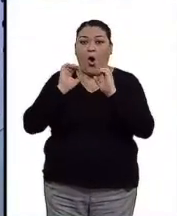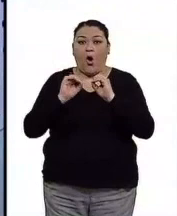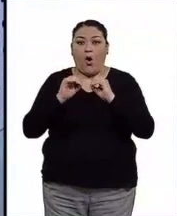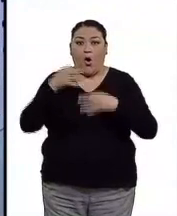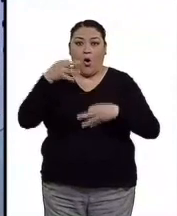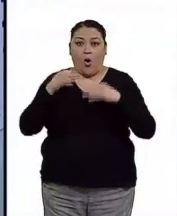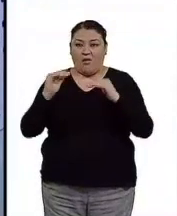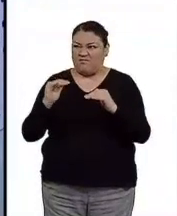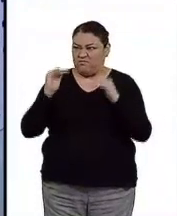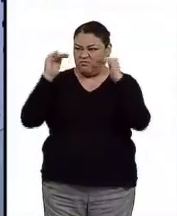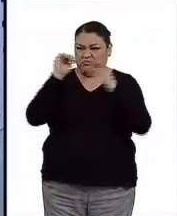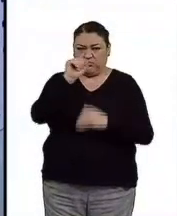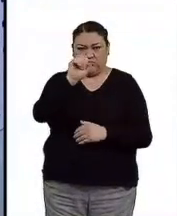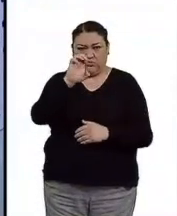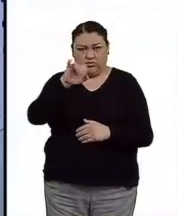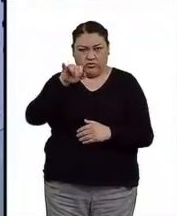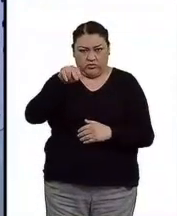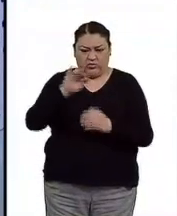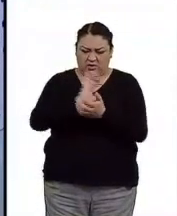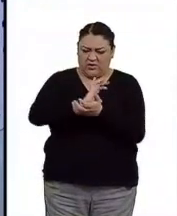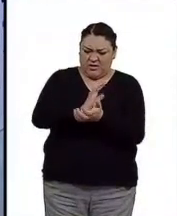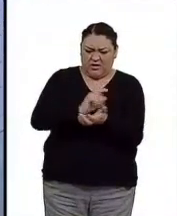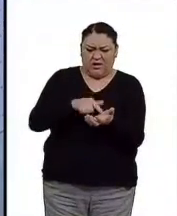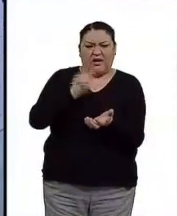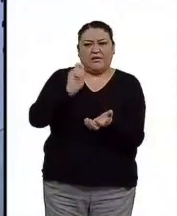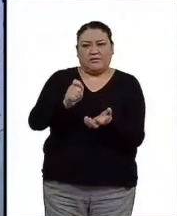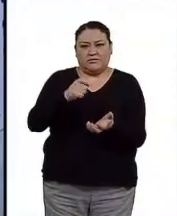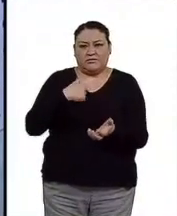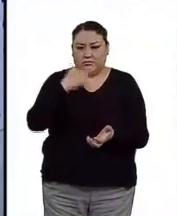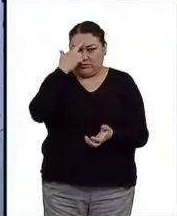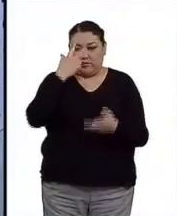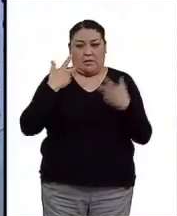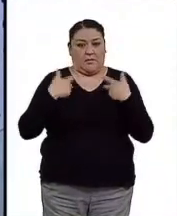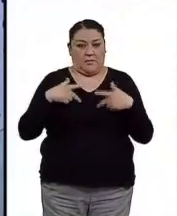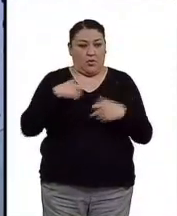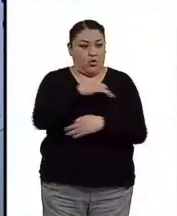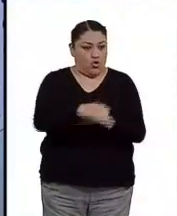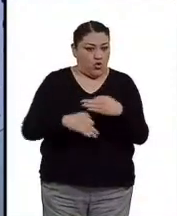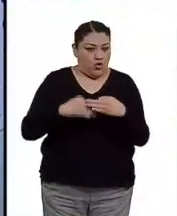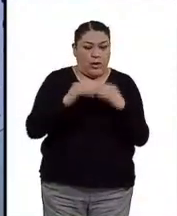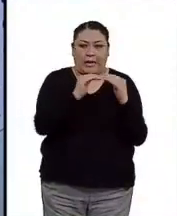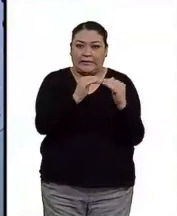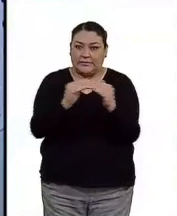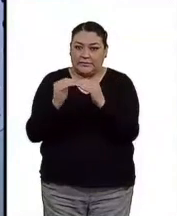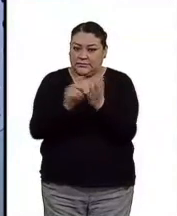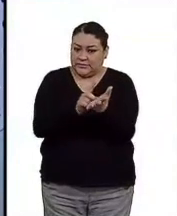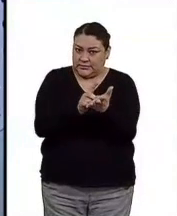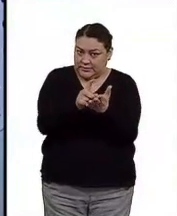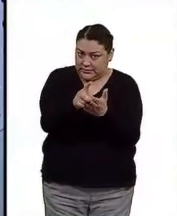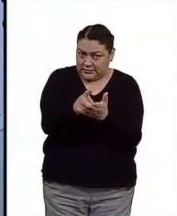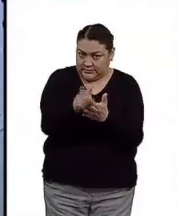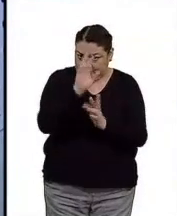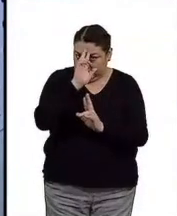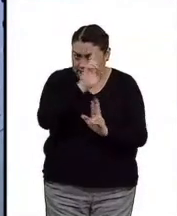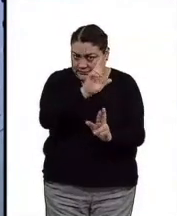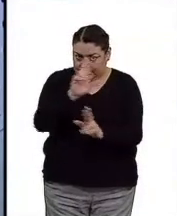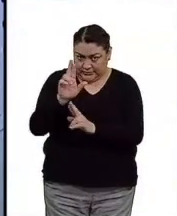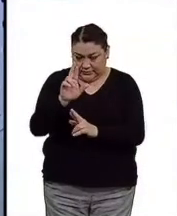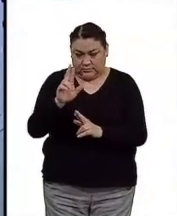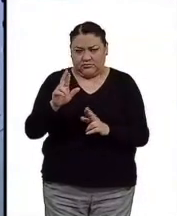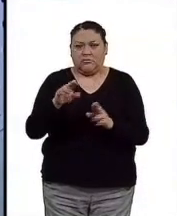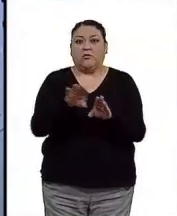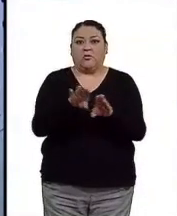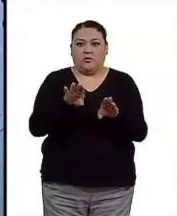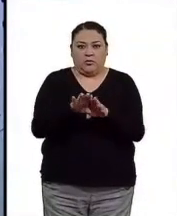señala el derecho a la igualdad y no discriminación, tanto derecho como principio. Este derecho y este principio debe de ser aplicado por